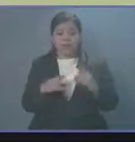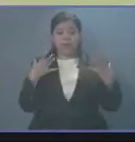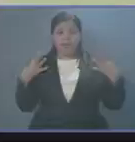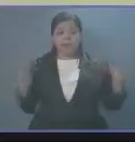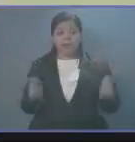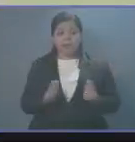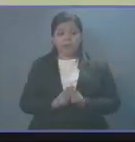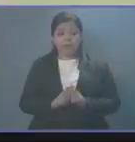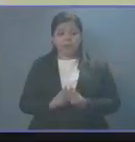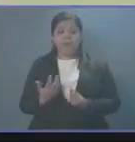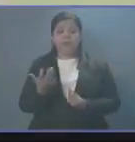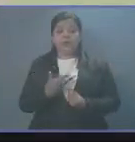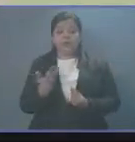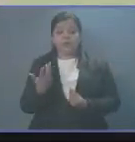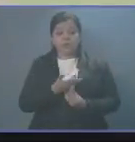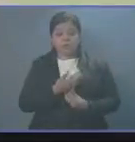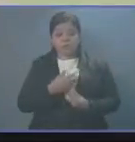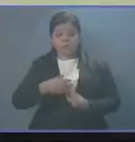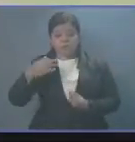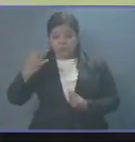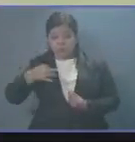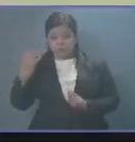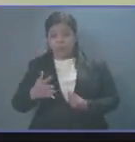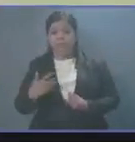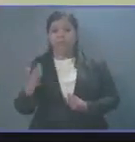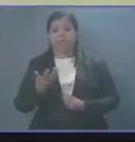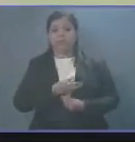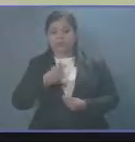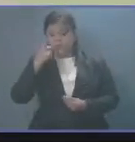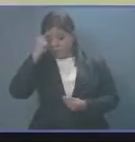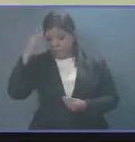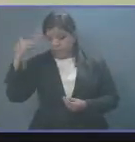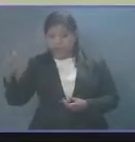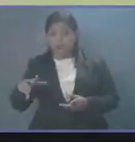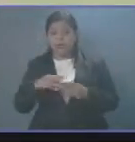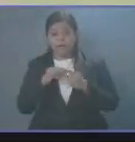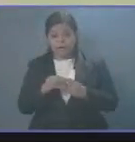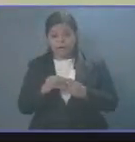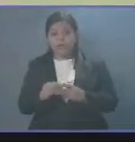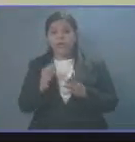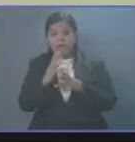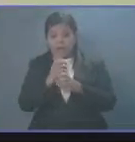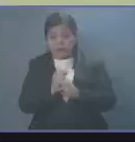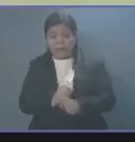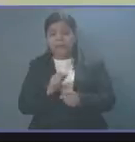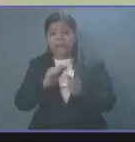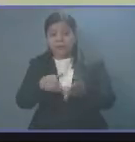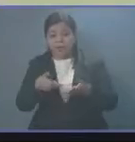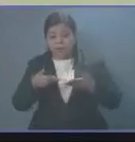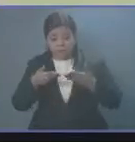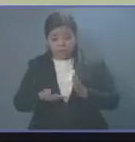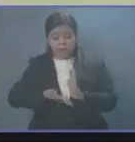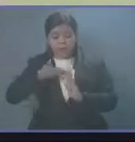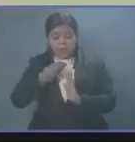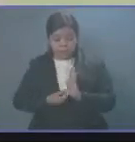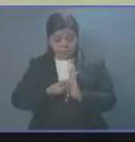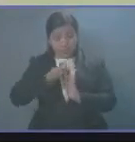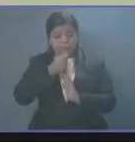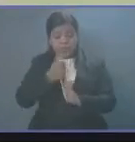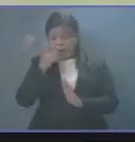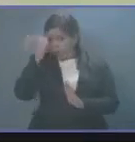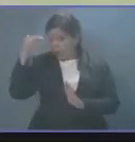y reafirmamos nuestra apuesta por la implementación de políticas especiales que garanticen su pleno desarrollo social, político, económico y